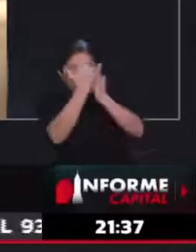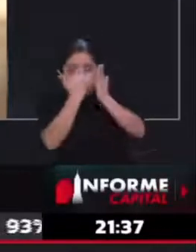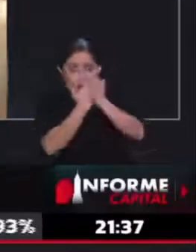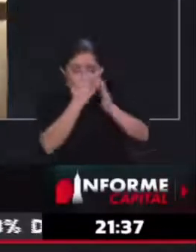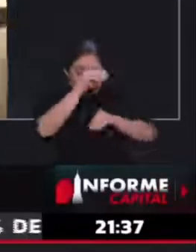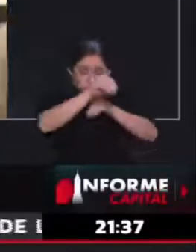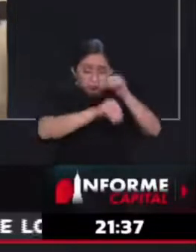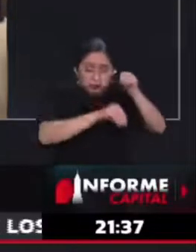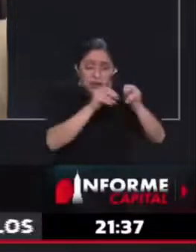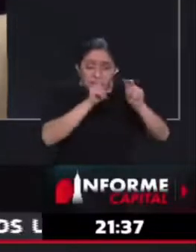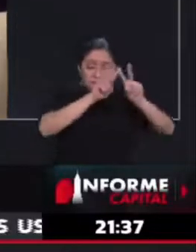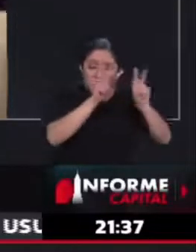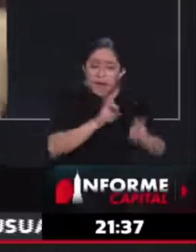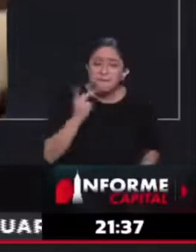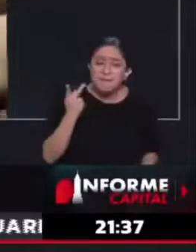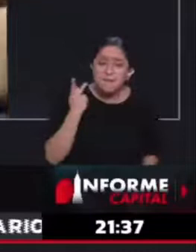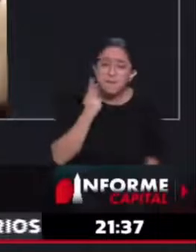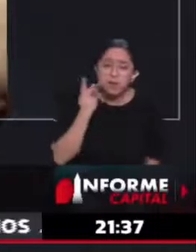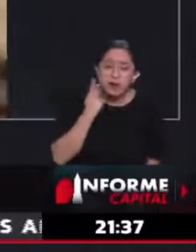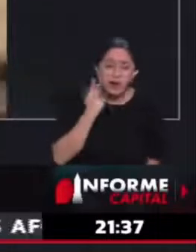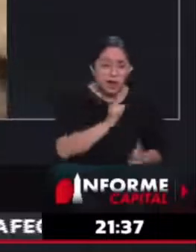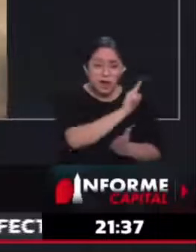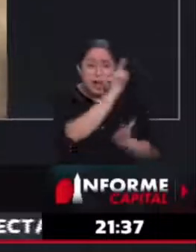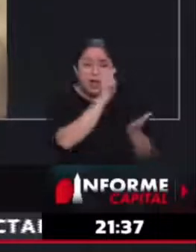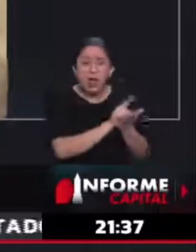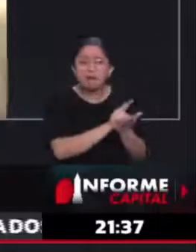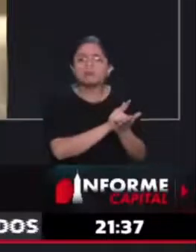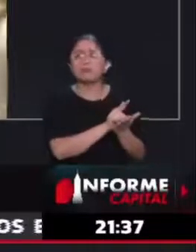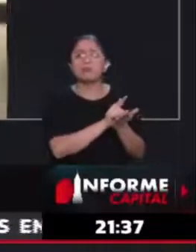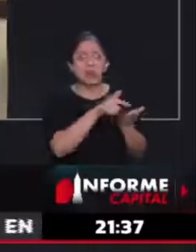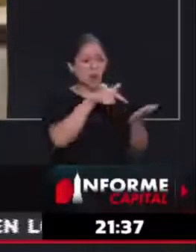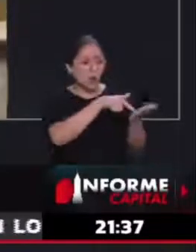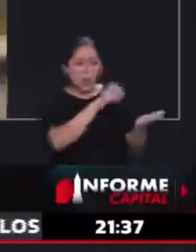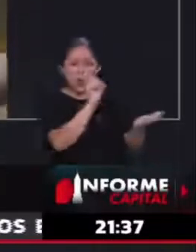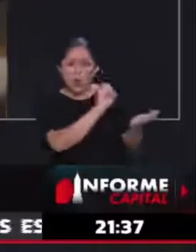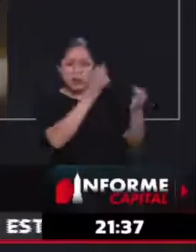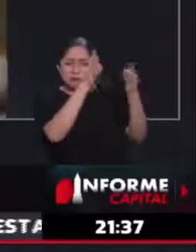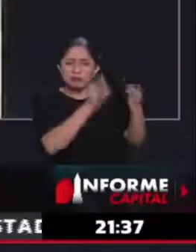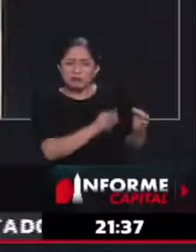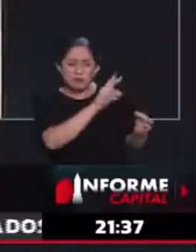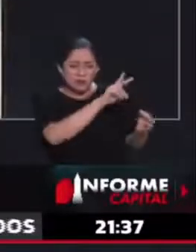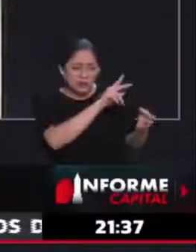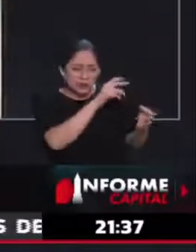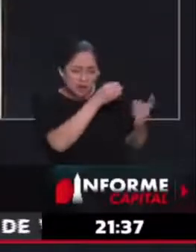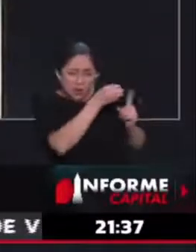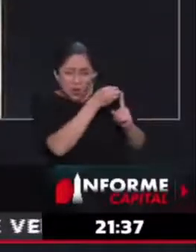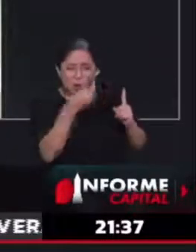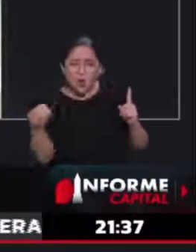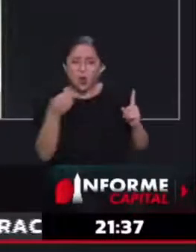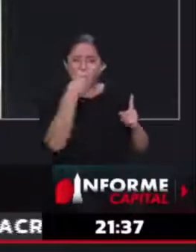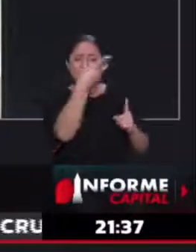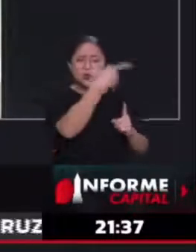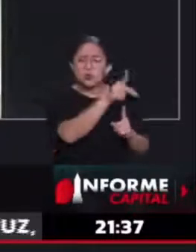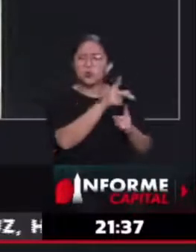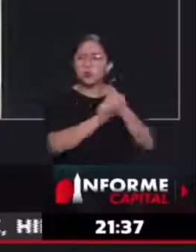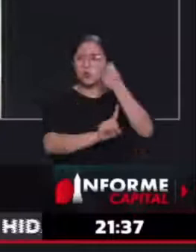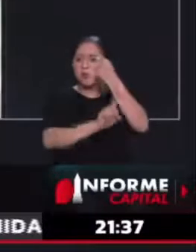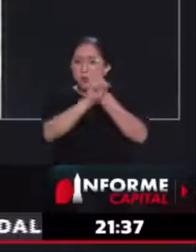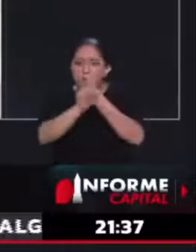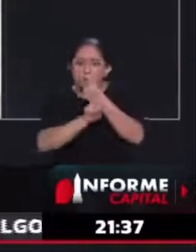públicas que realmente reconozcan cuál es la condición que esas personas enfrentan y cuáles son